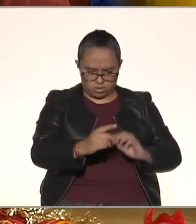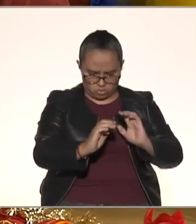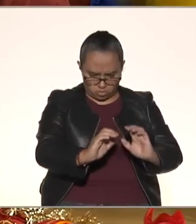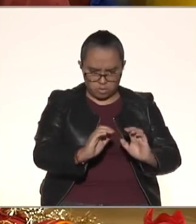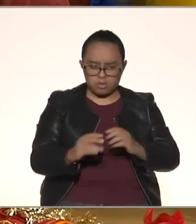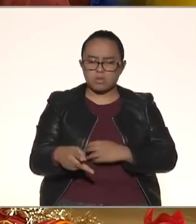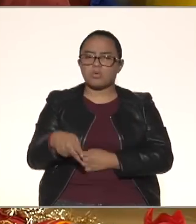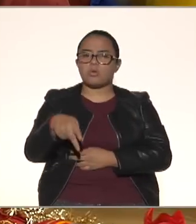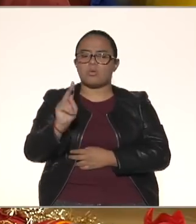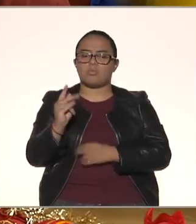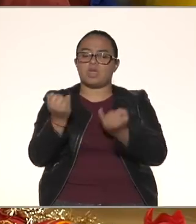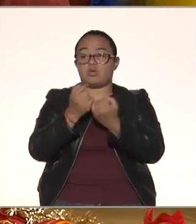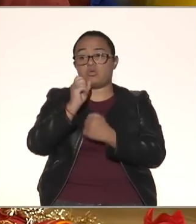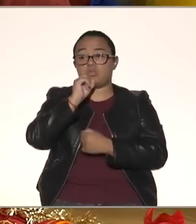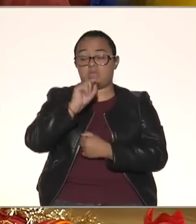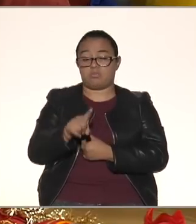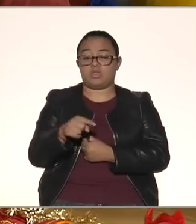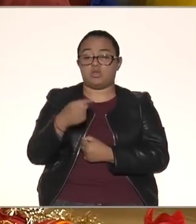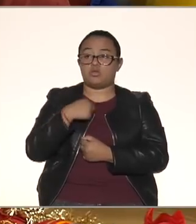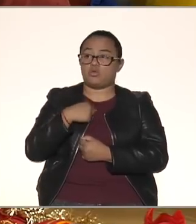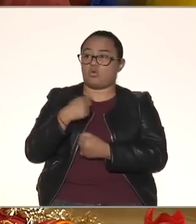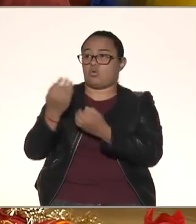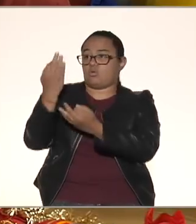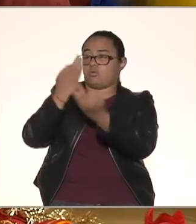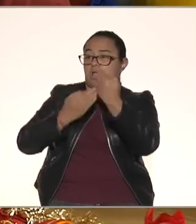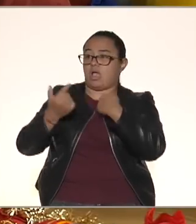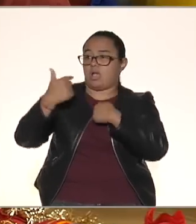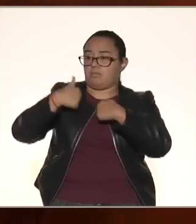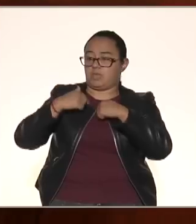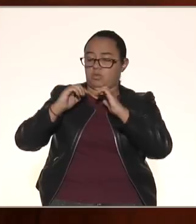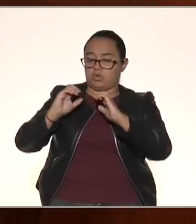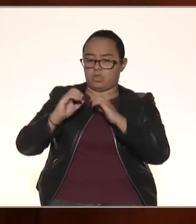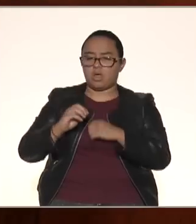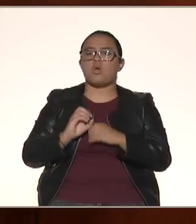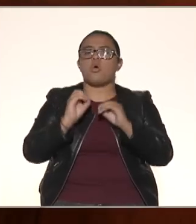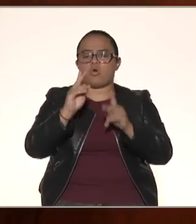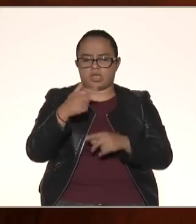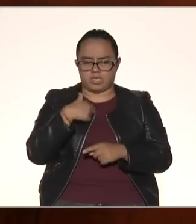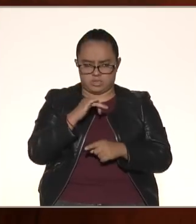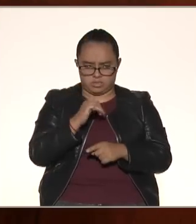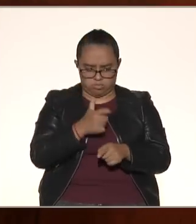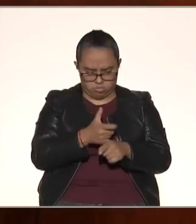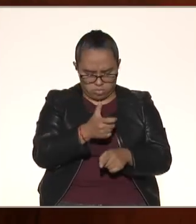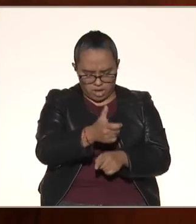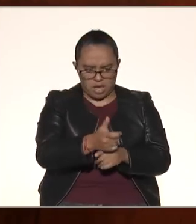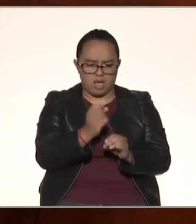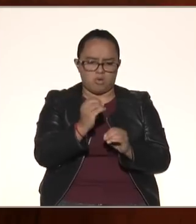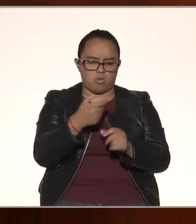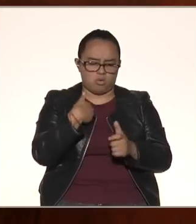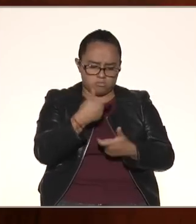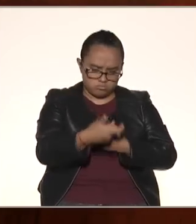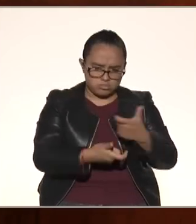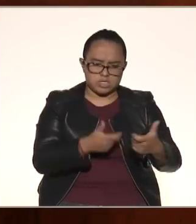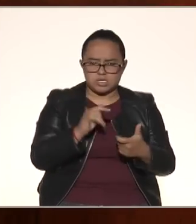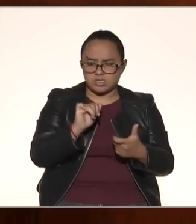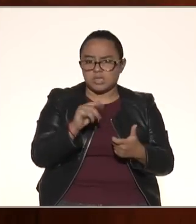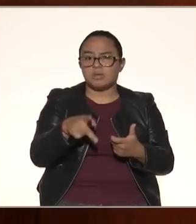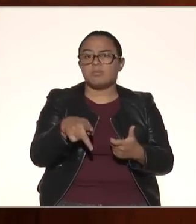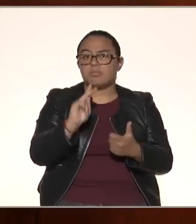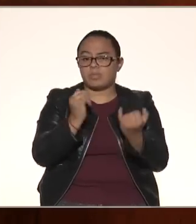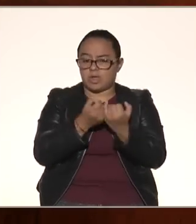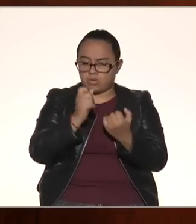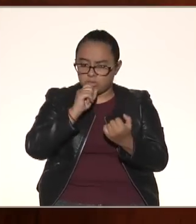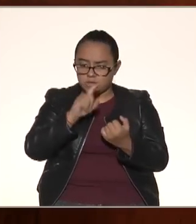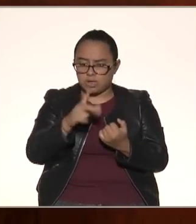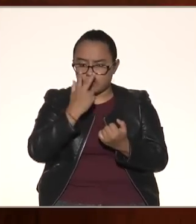también necesito ser cuidado, sí, soy el que da, y el que es el proveedor, pero también